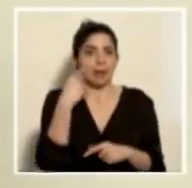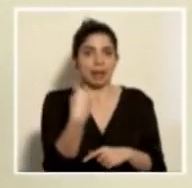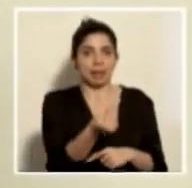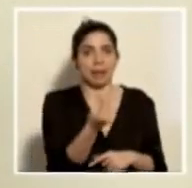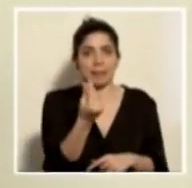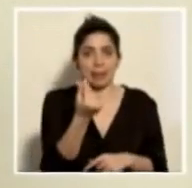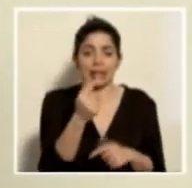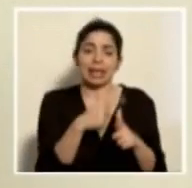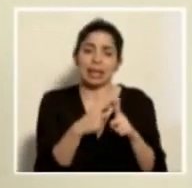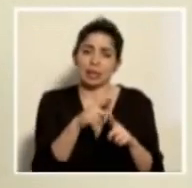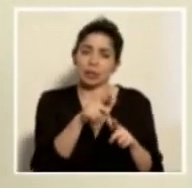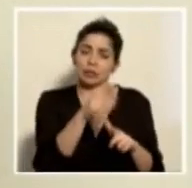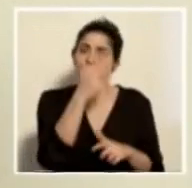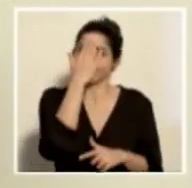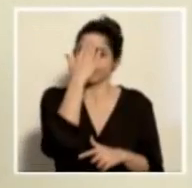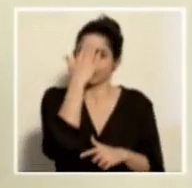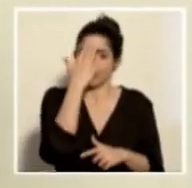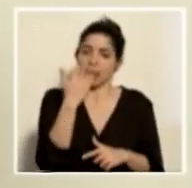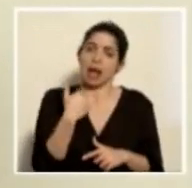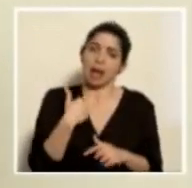Entonces, pues que tenga esa certeza